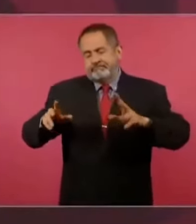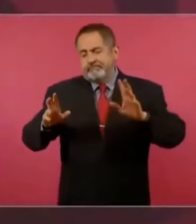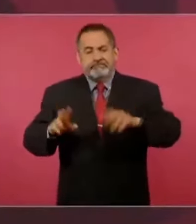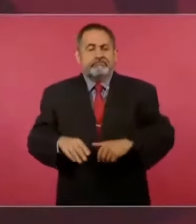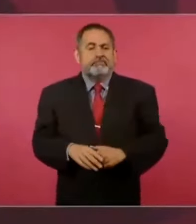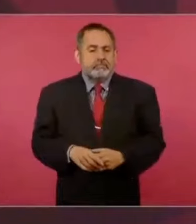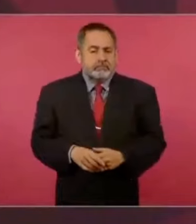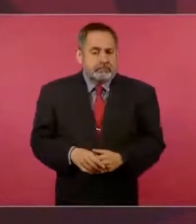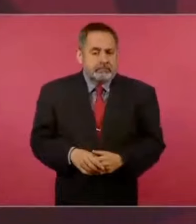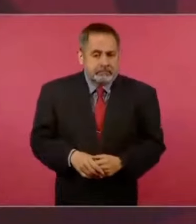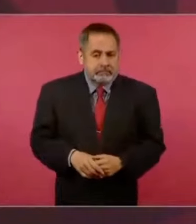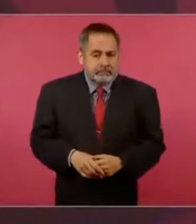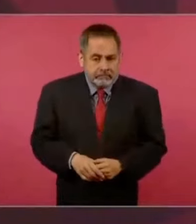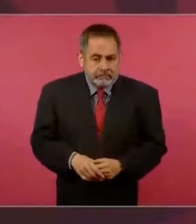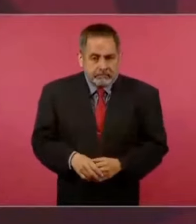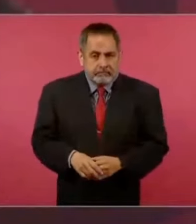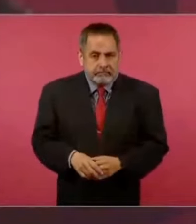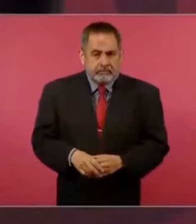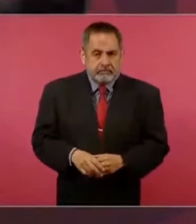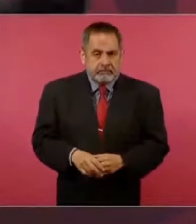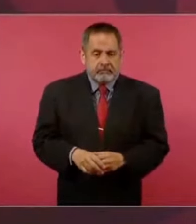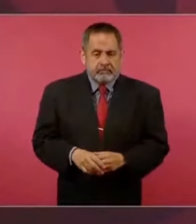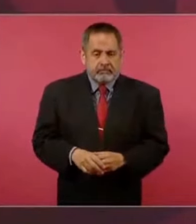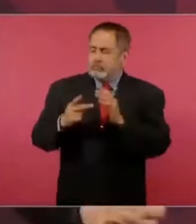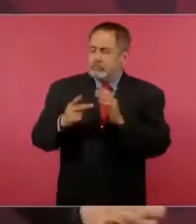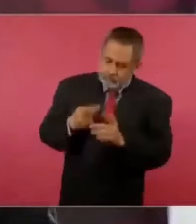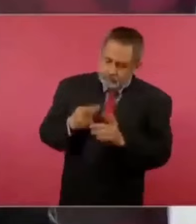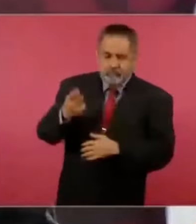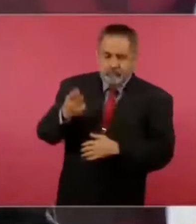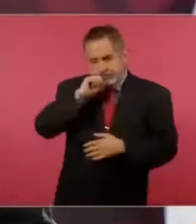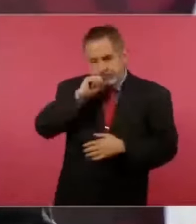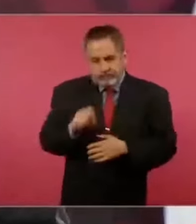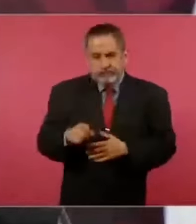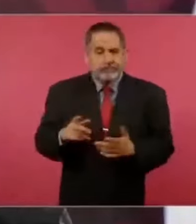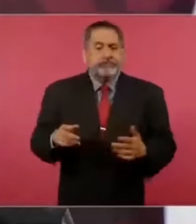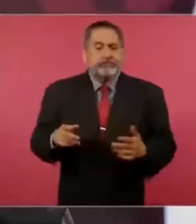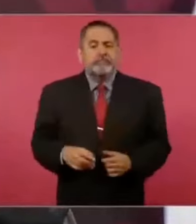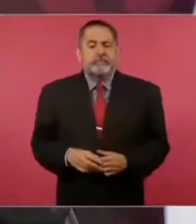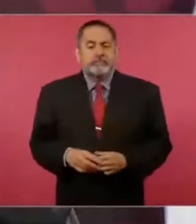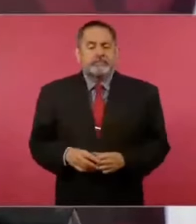y también volvemos a lo mismo.